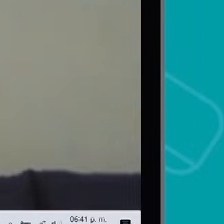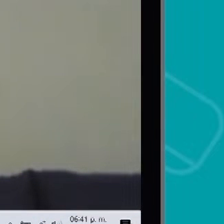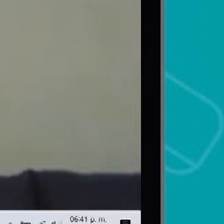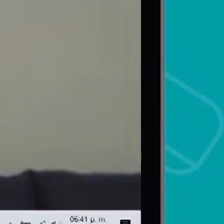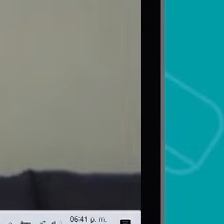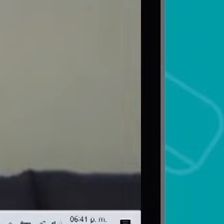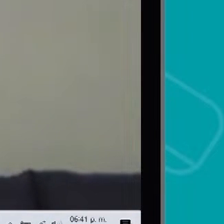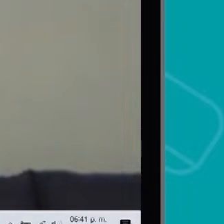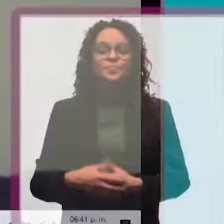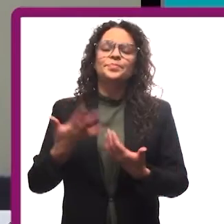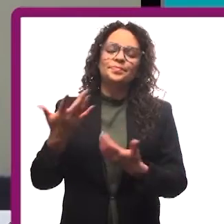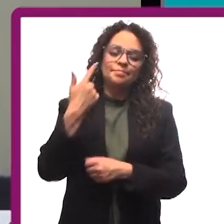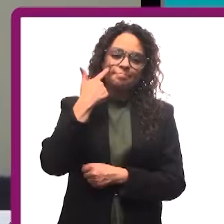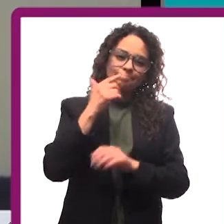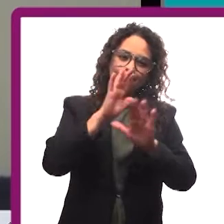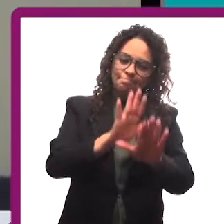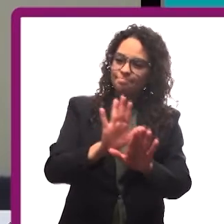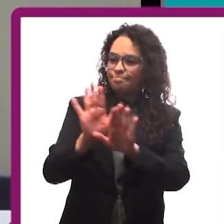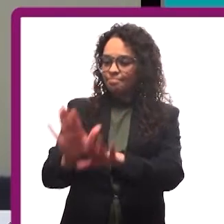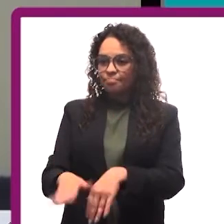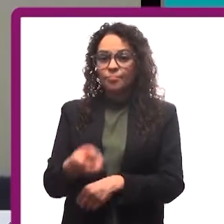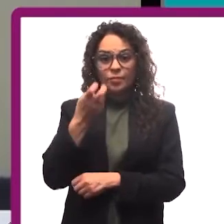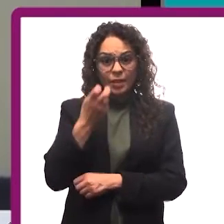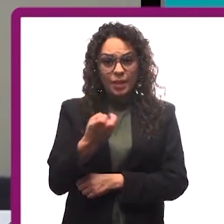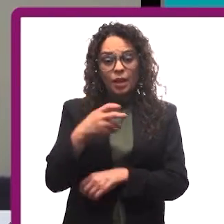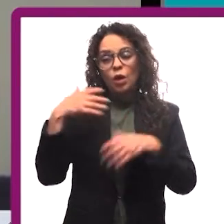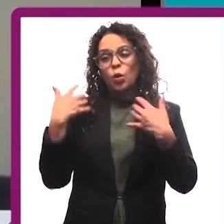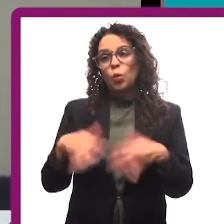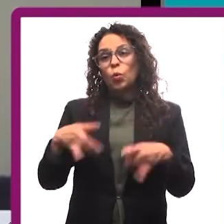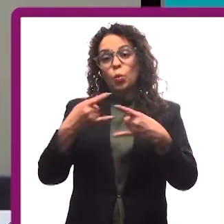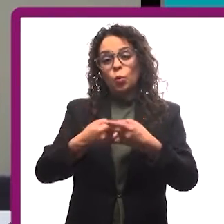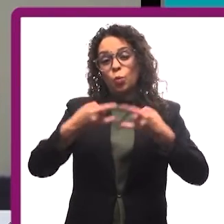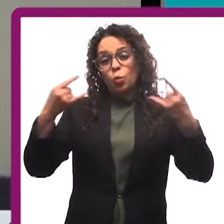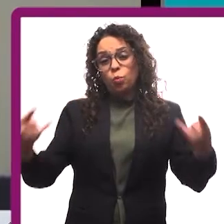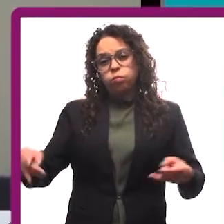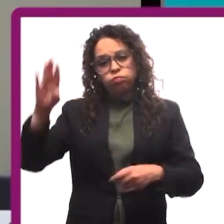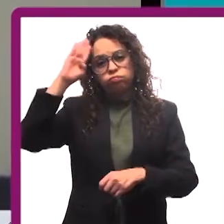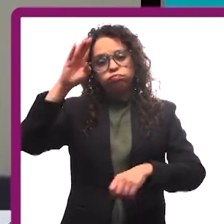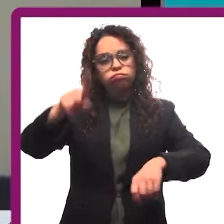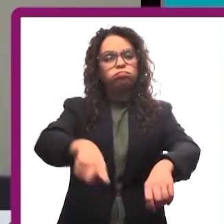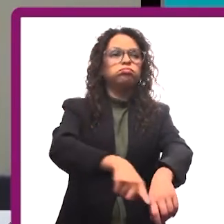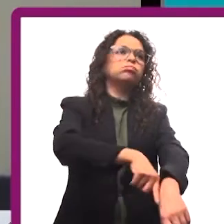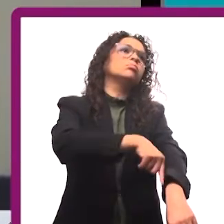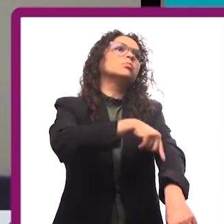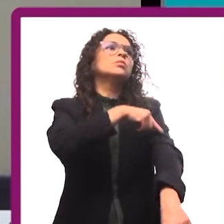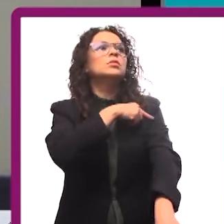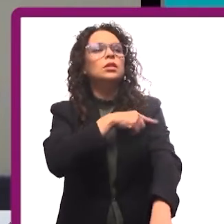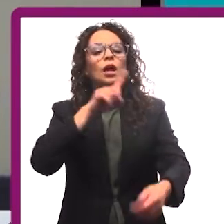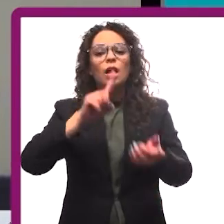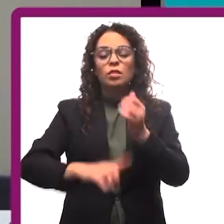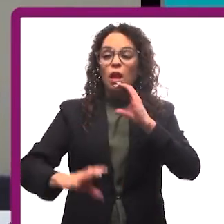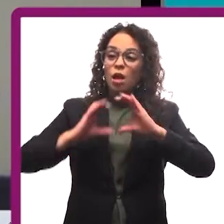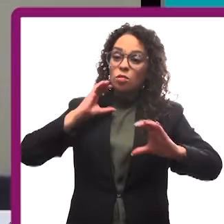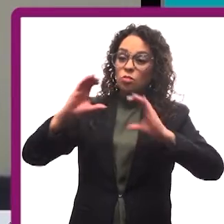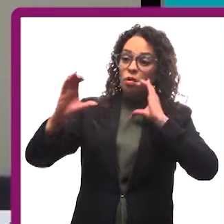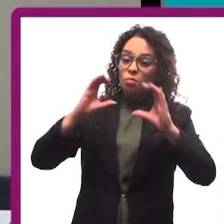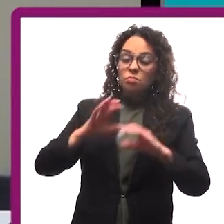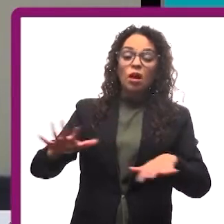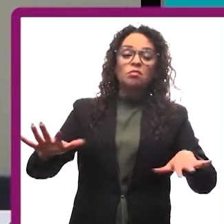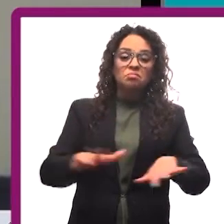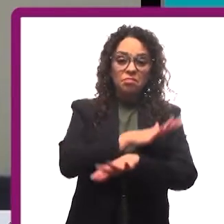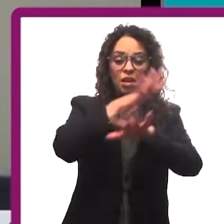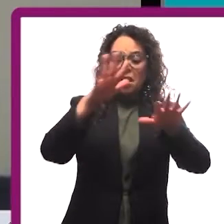Mira, Hugo, mira, Viviana, la verdad es que todo esto es una historia bastante larga. Los medios de comunicación han cambiado